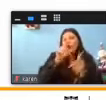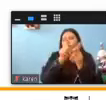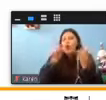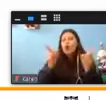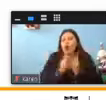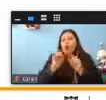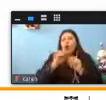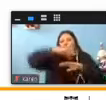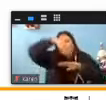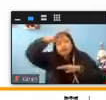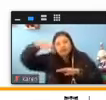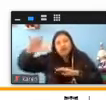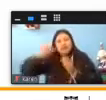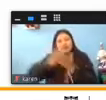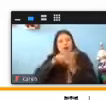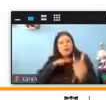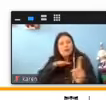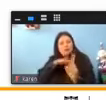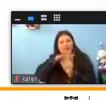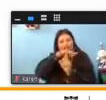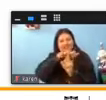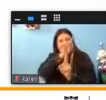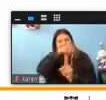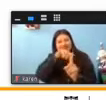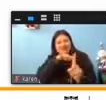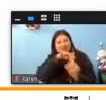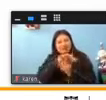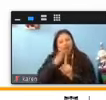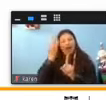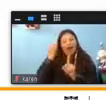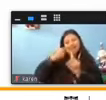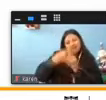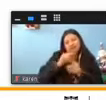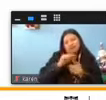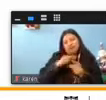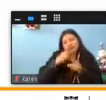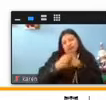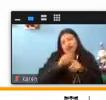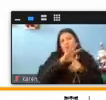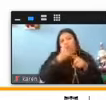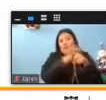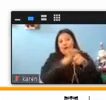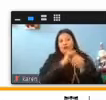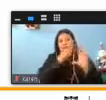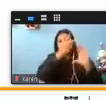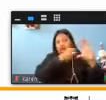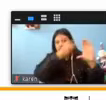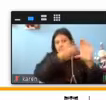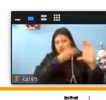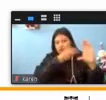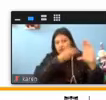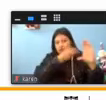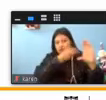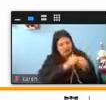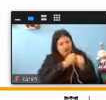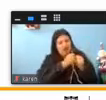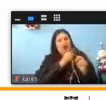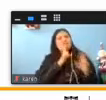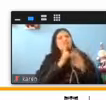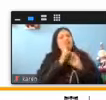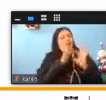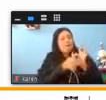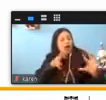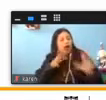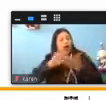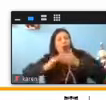los paisajes que han sido afectados, bien sea por una práctica extractivista que ha roto la relación con la